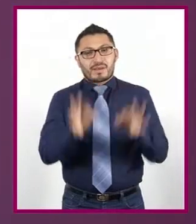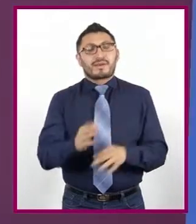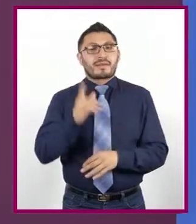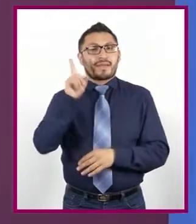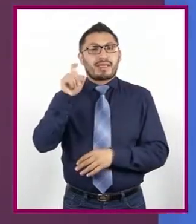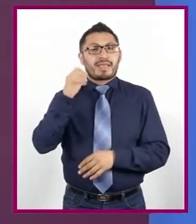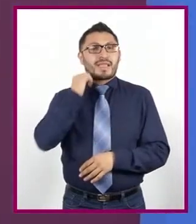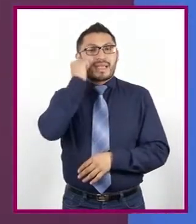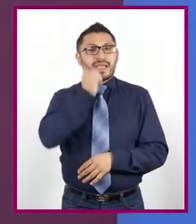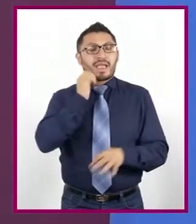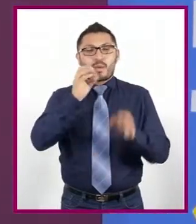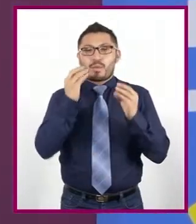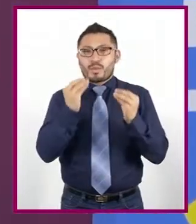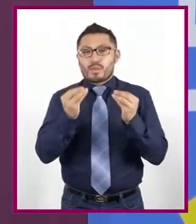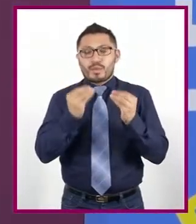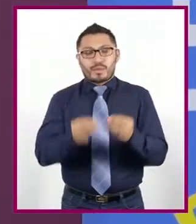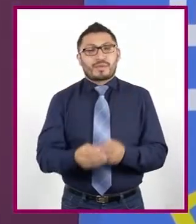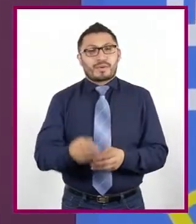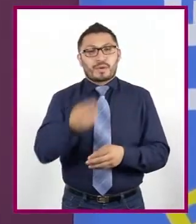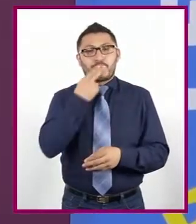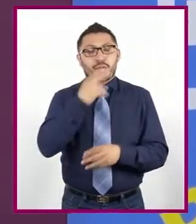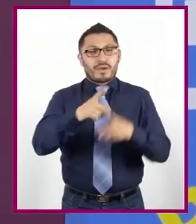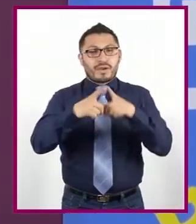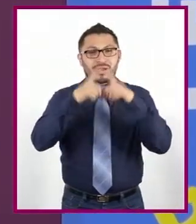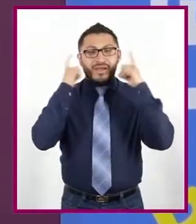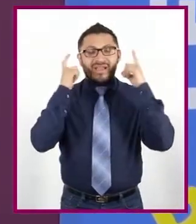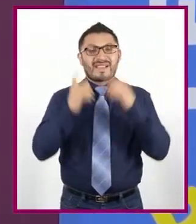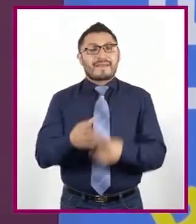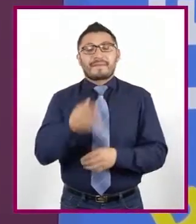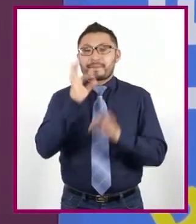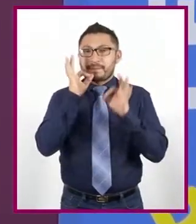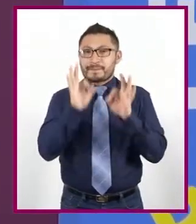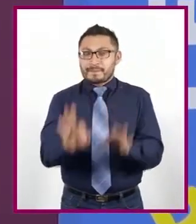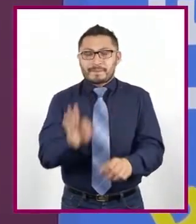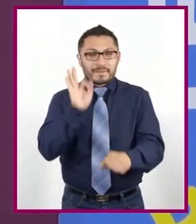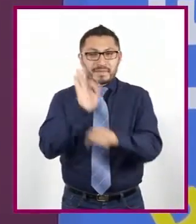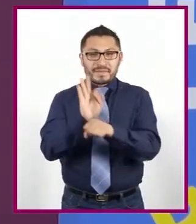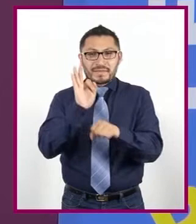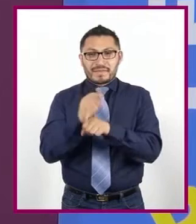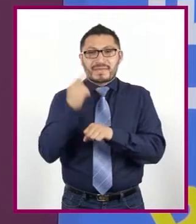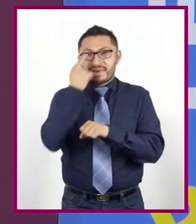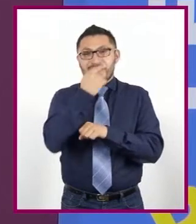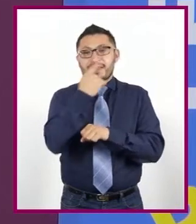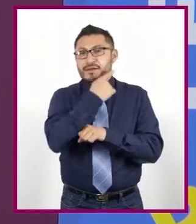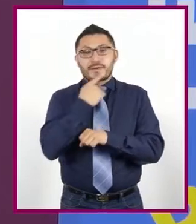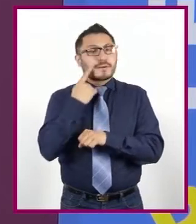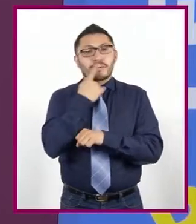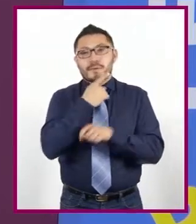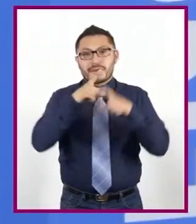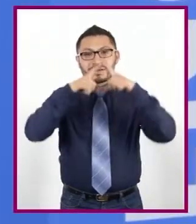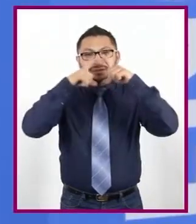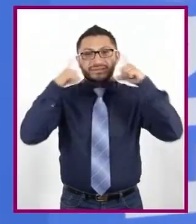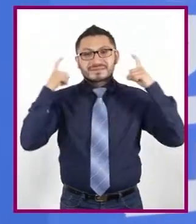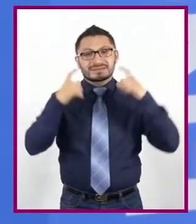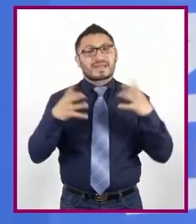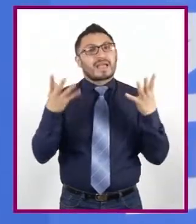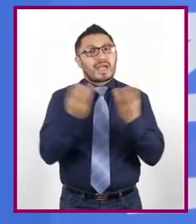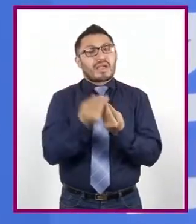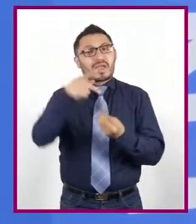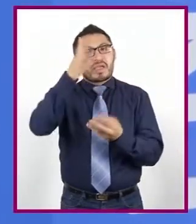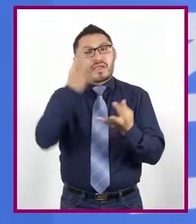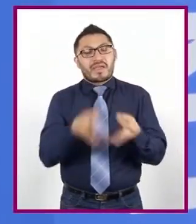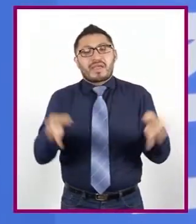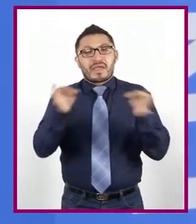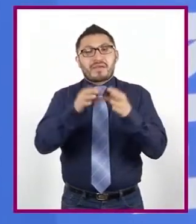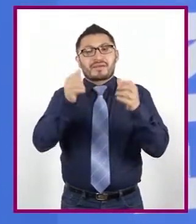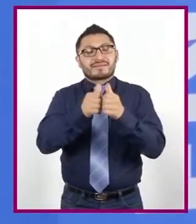y abundante jabón, usando el cubrebocas adecuadamente de forma que proteja nariz y boca. Y aunque juntos, guardar